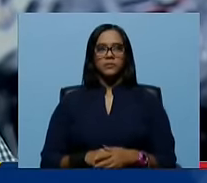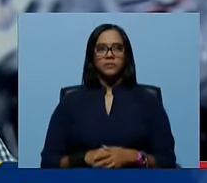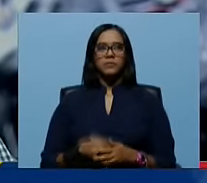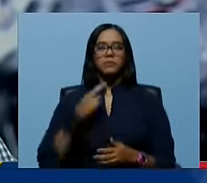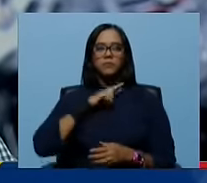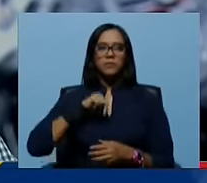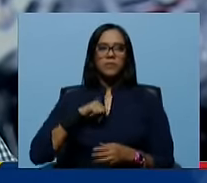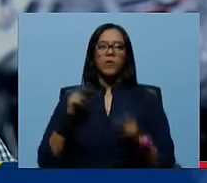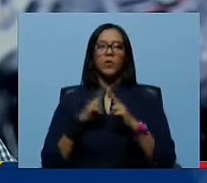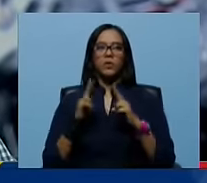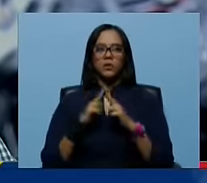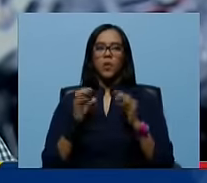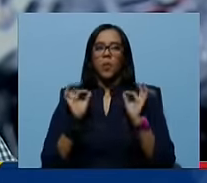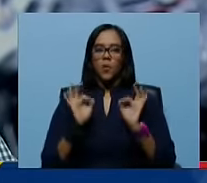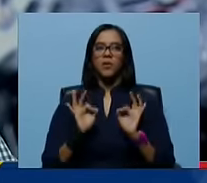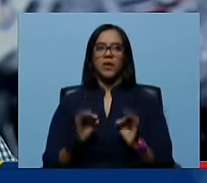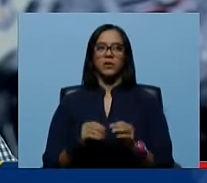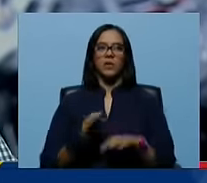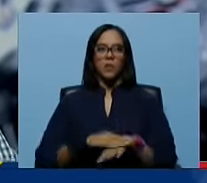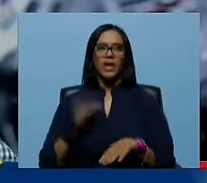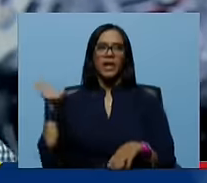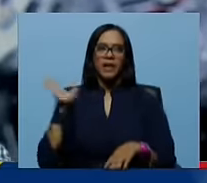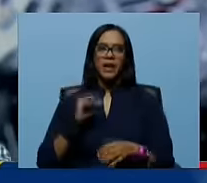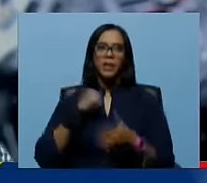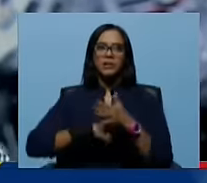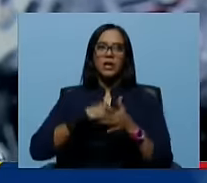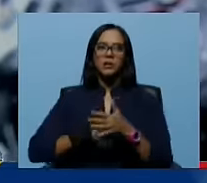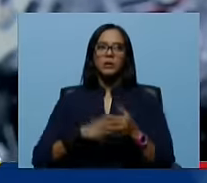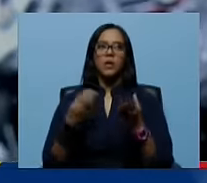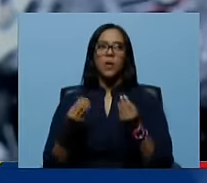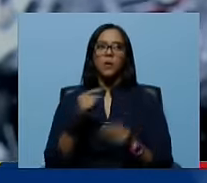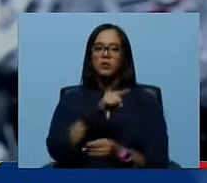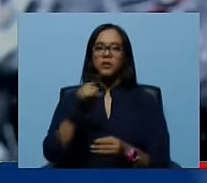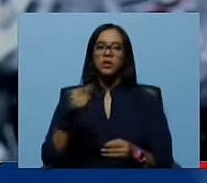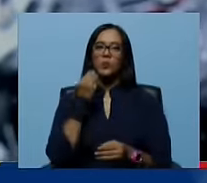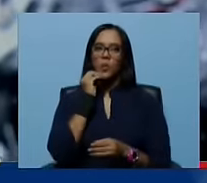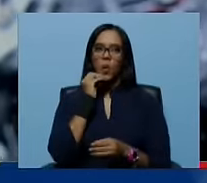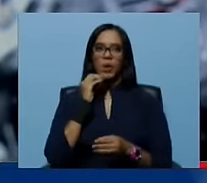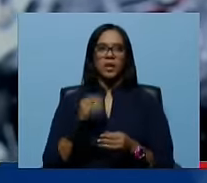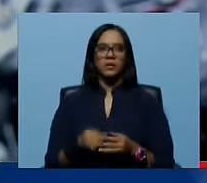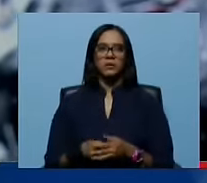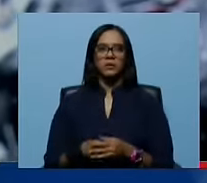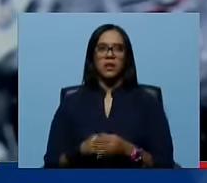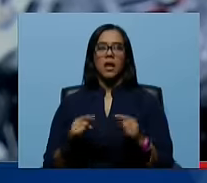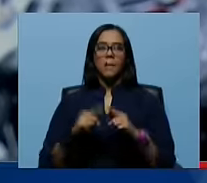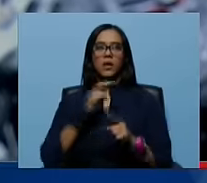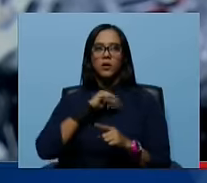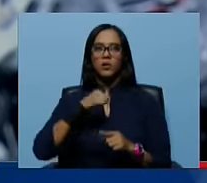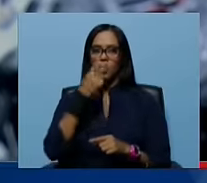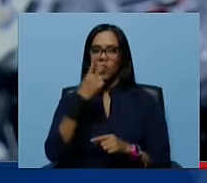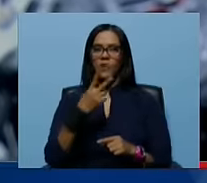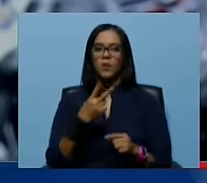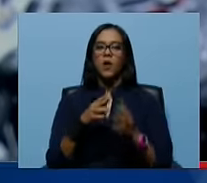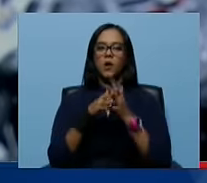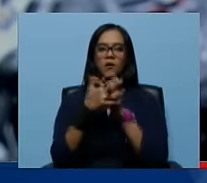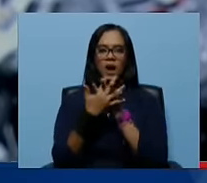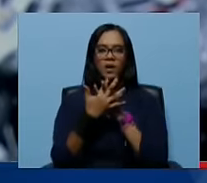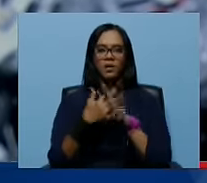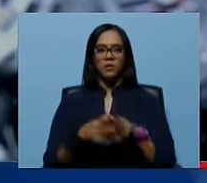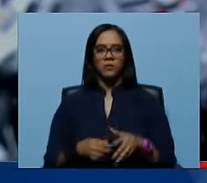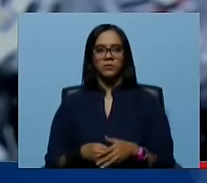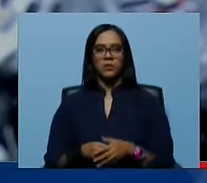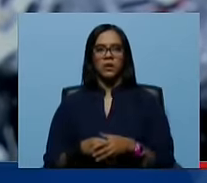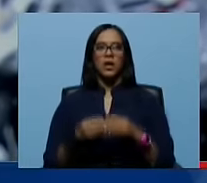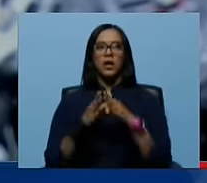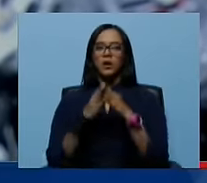Nosotros conocemos muy bien eso, porque venimos de esa lucha. Muchos de ustedes son muy jóvenes, pero nosotros lo vimos en los barrios.